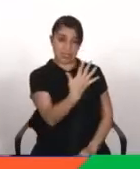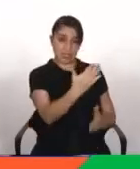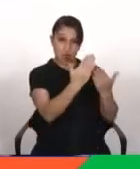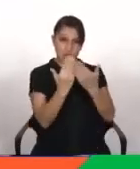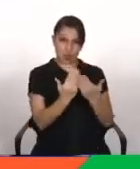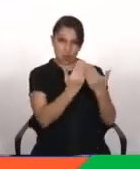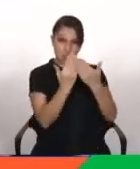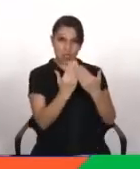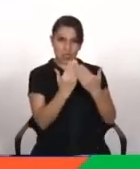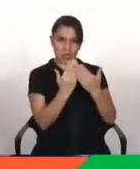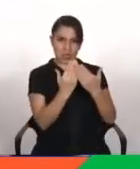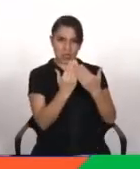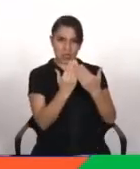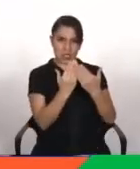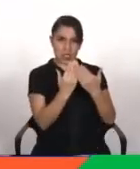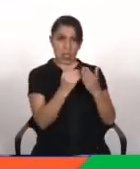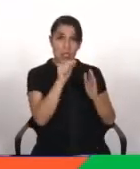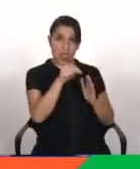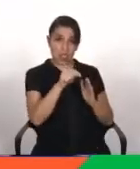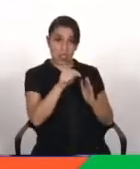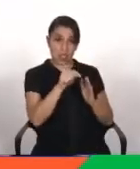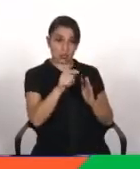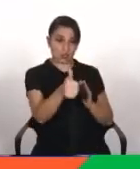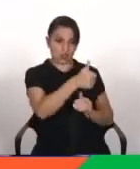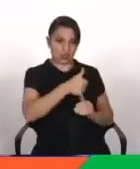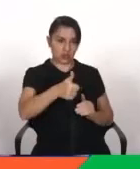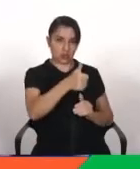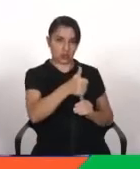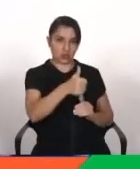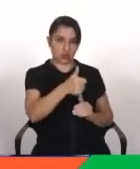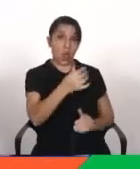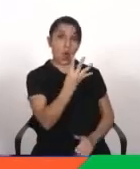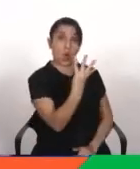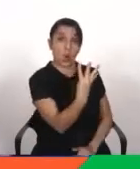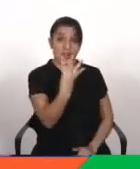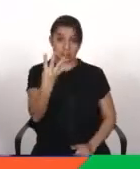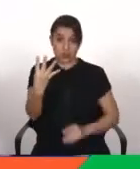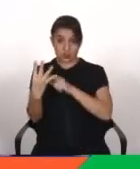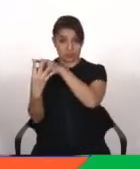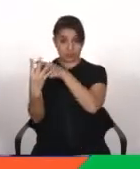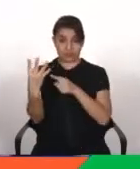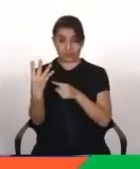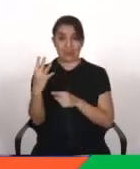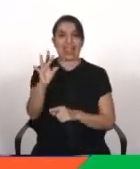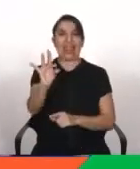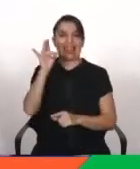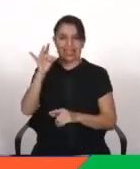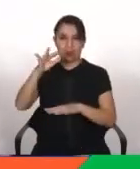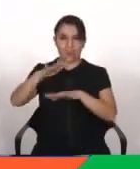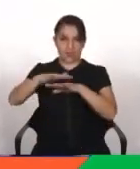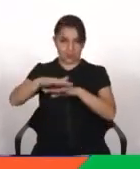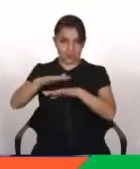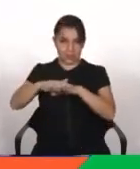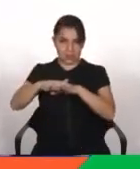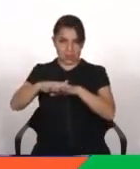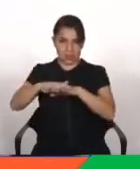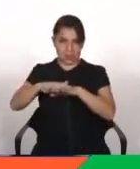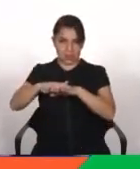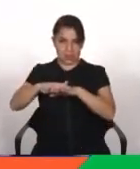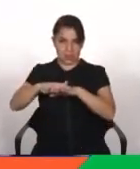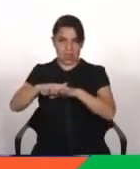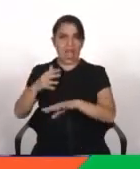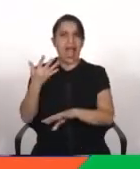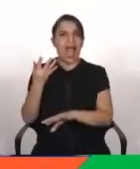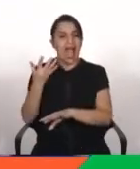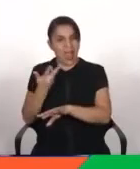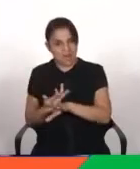4 tomamos el electivo de matemáticas. O sea, teníamos 41 compañeros hombres.